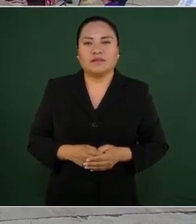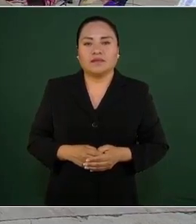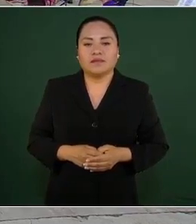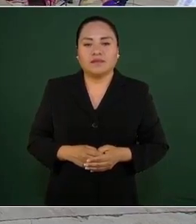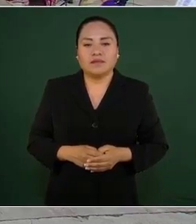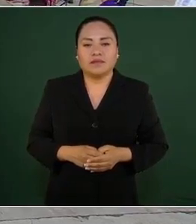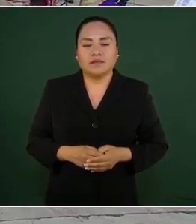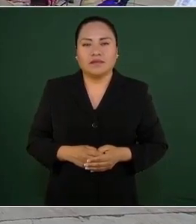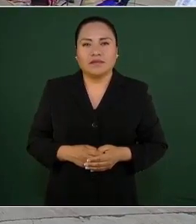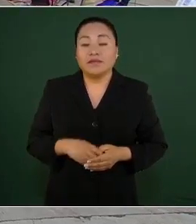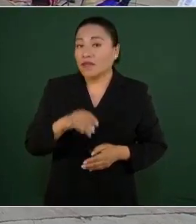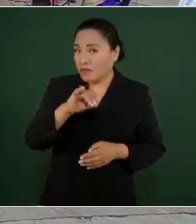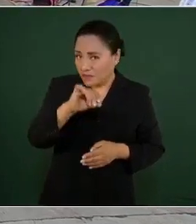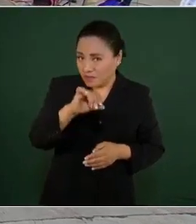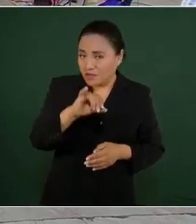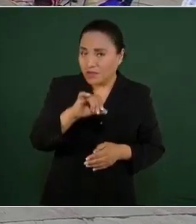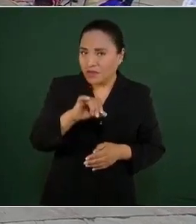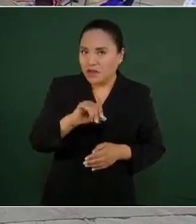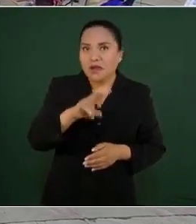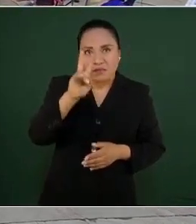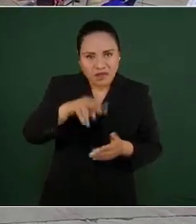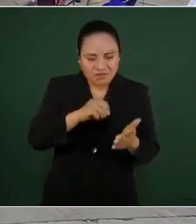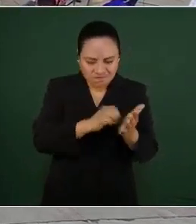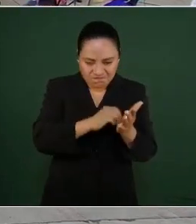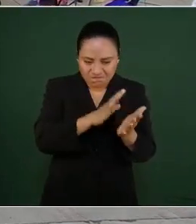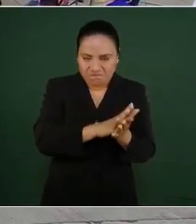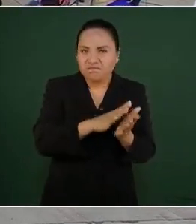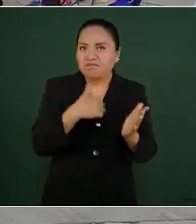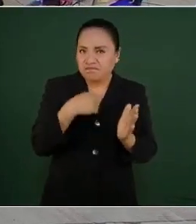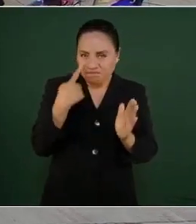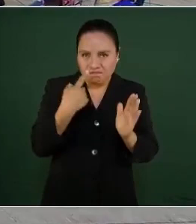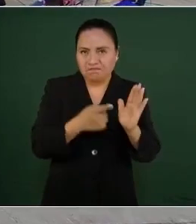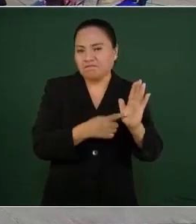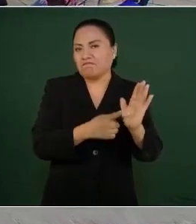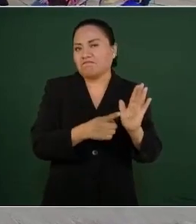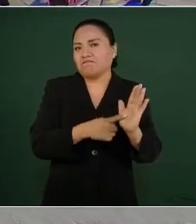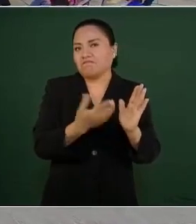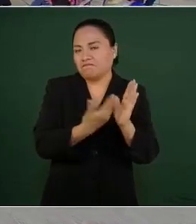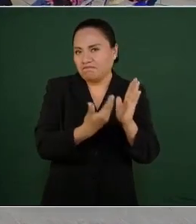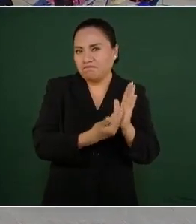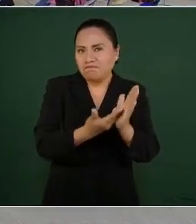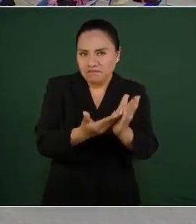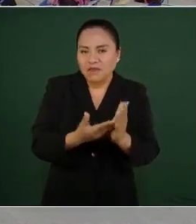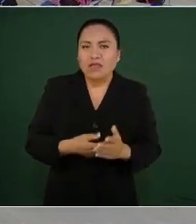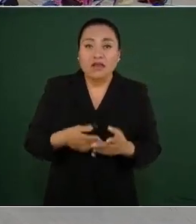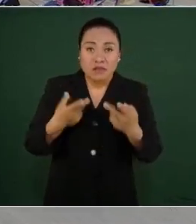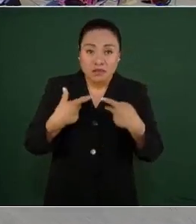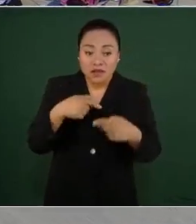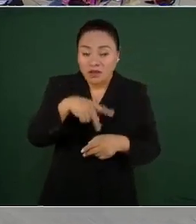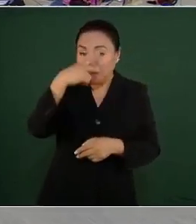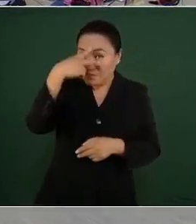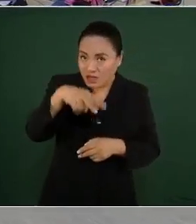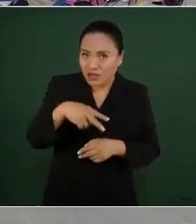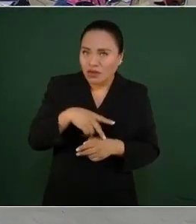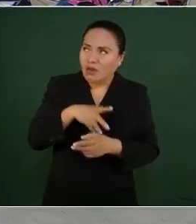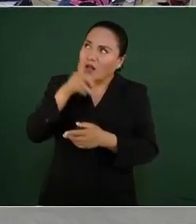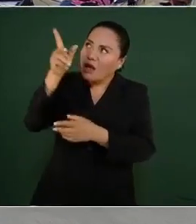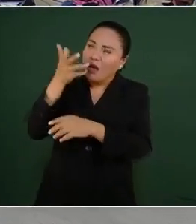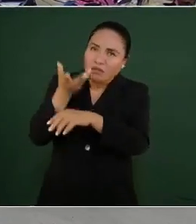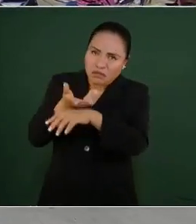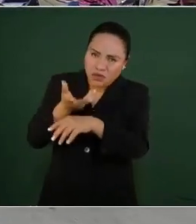Sí, porque con cifras se puede mostrar que los mexicanos no somos delincuentes, que estamos contribuyendo